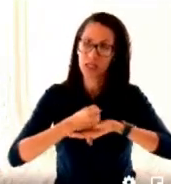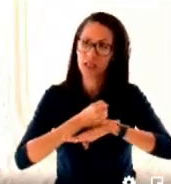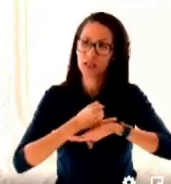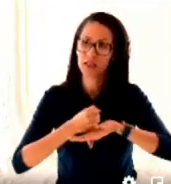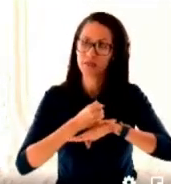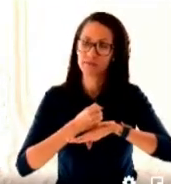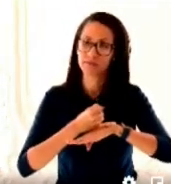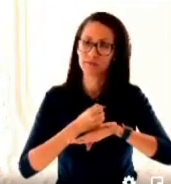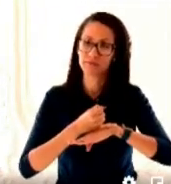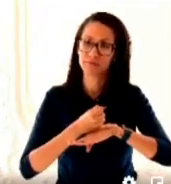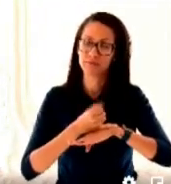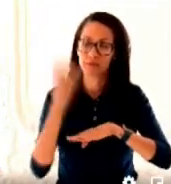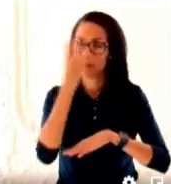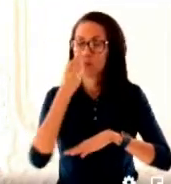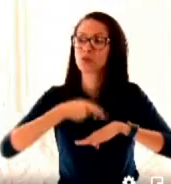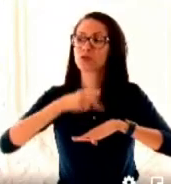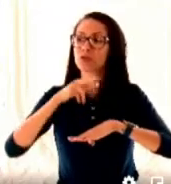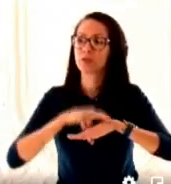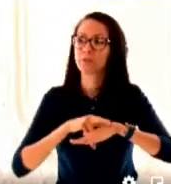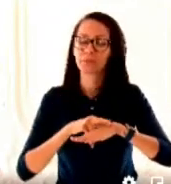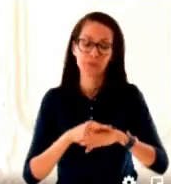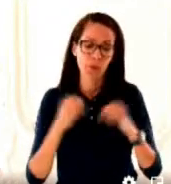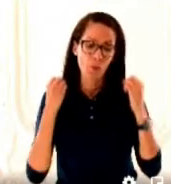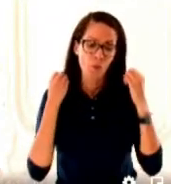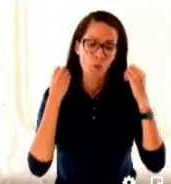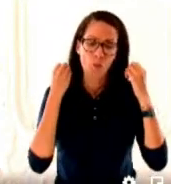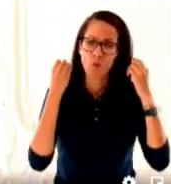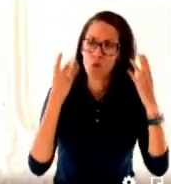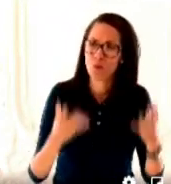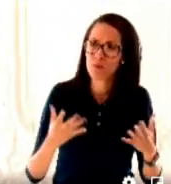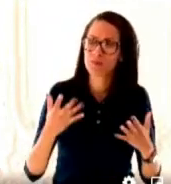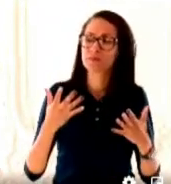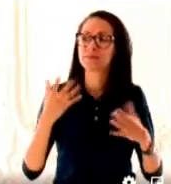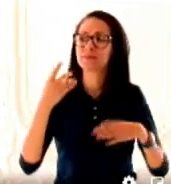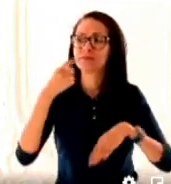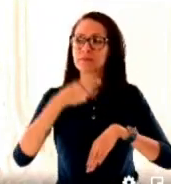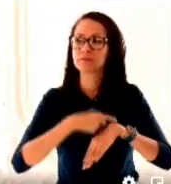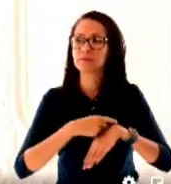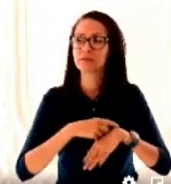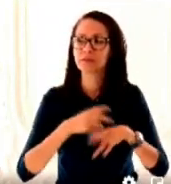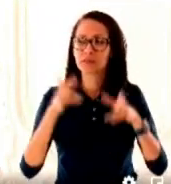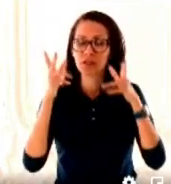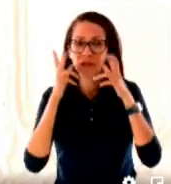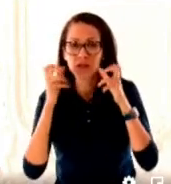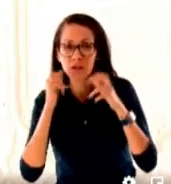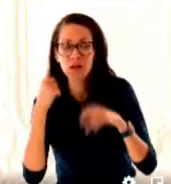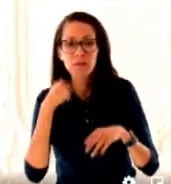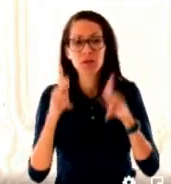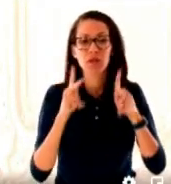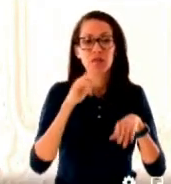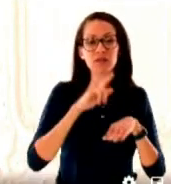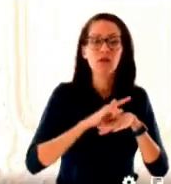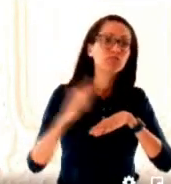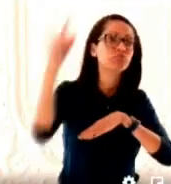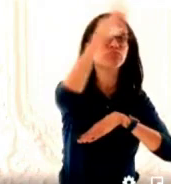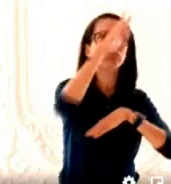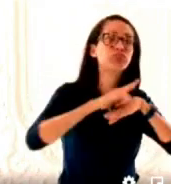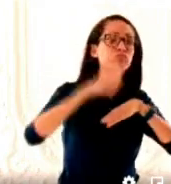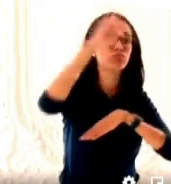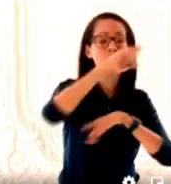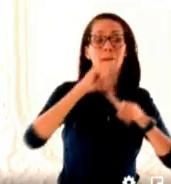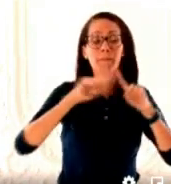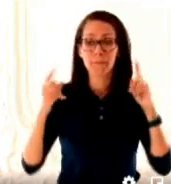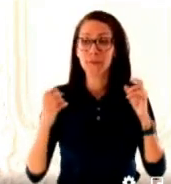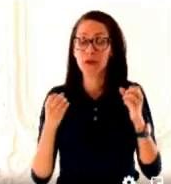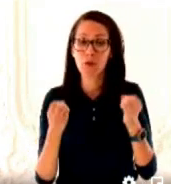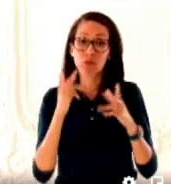este bello Puerto Rico. Tantas veces escuchamos de los que se nos van, pero son muchos los que